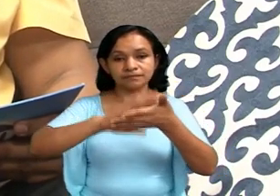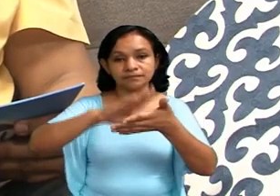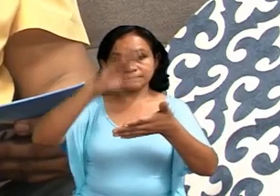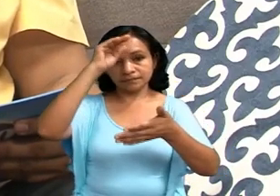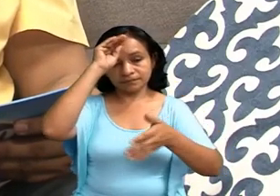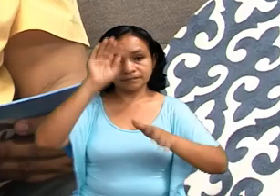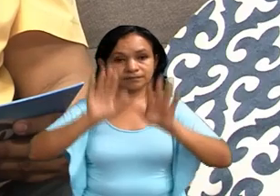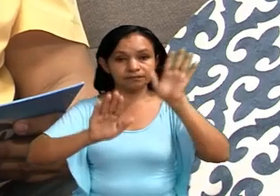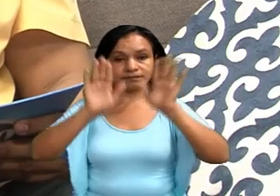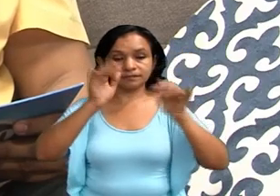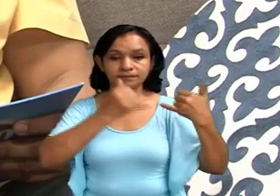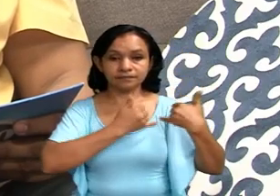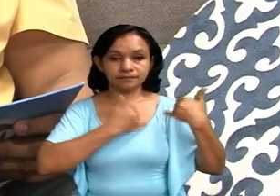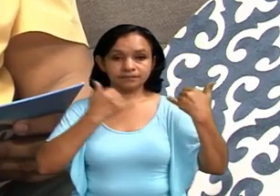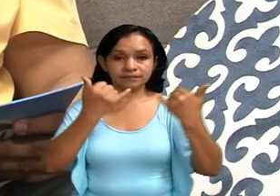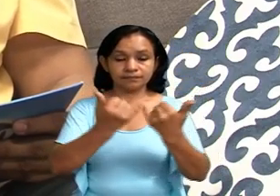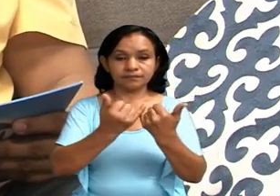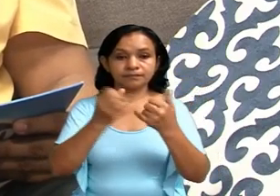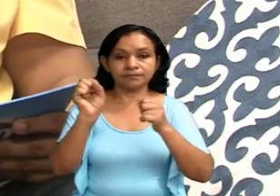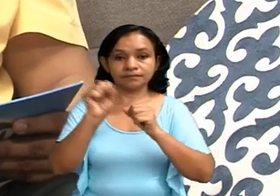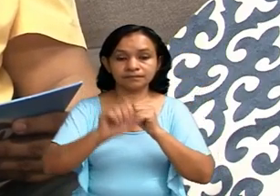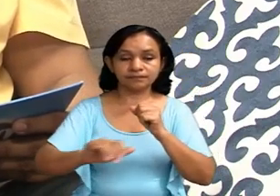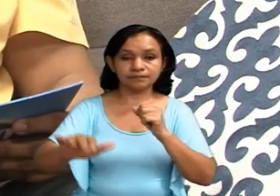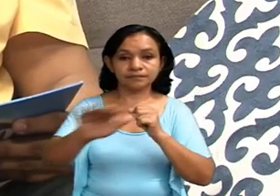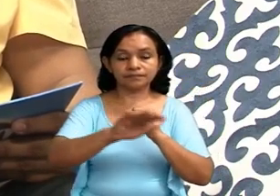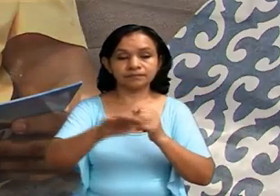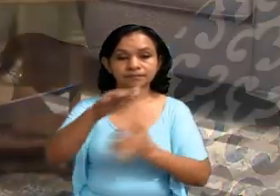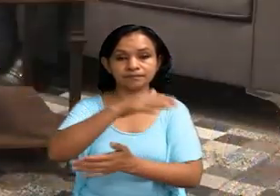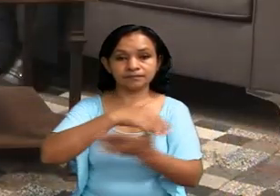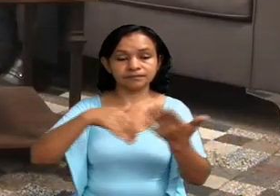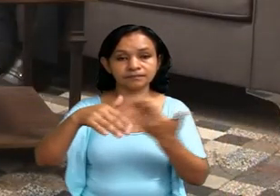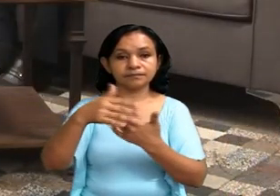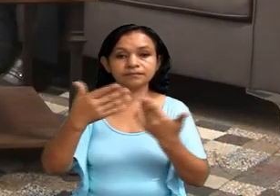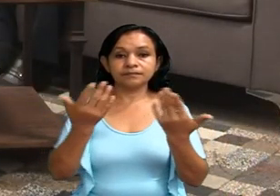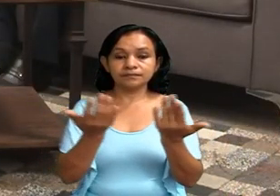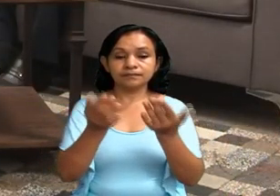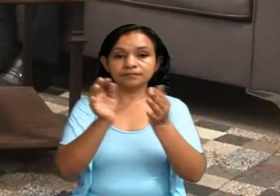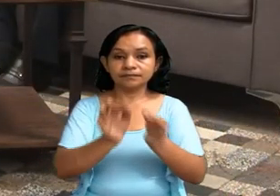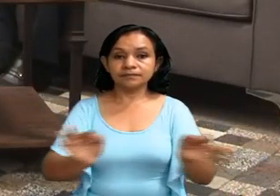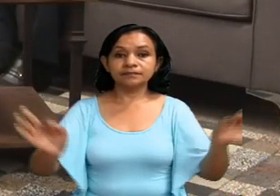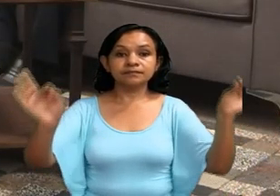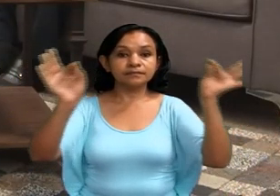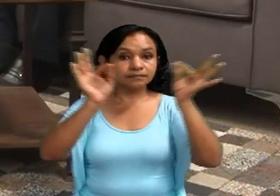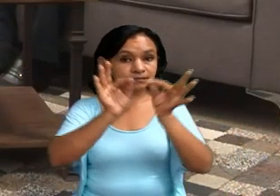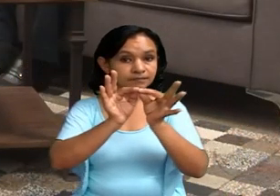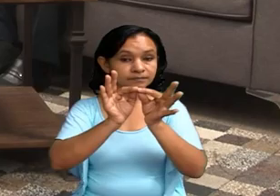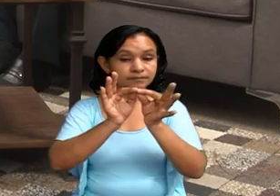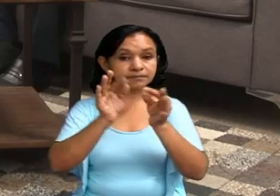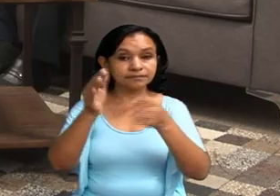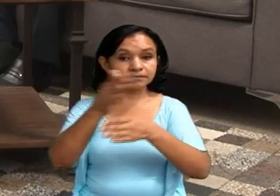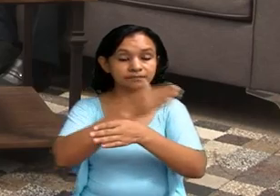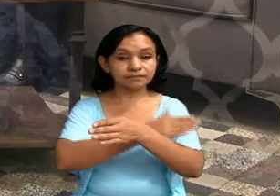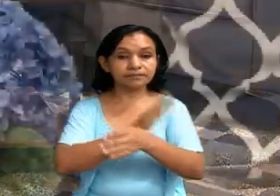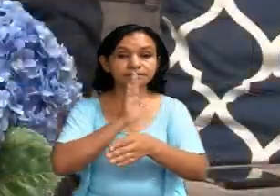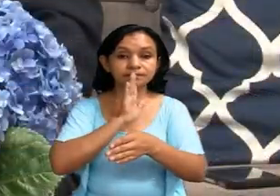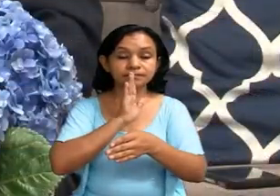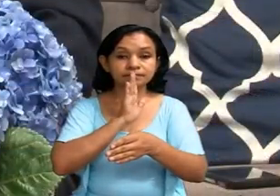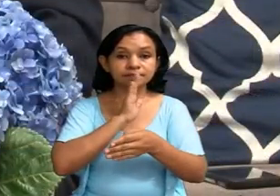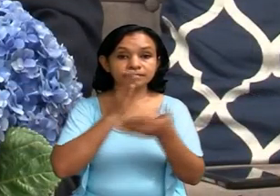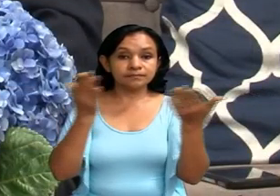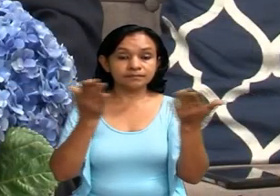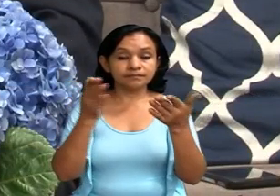parte de las instituciones, de parte de la sociedad en la que interactúan estas orquestas, que es muy importante eso. Al momento que usted plantea, ya la interacción